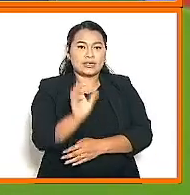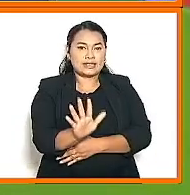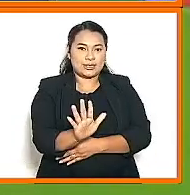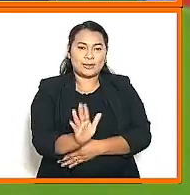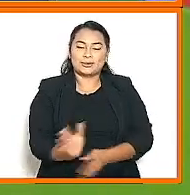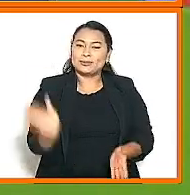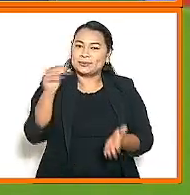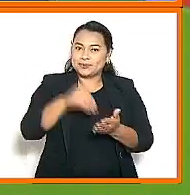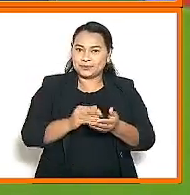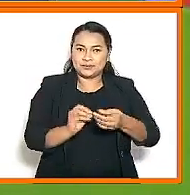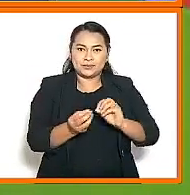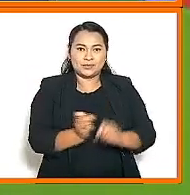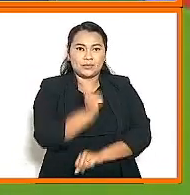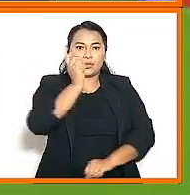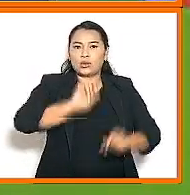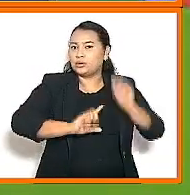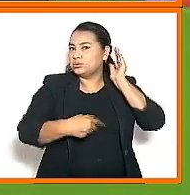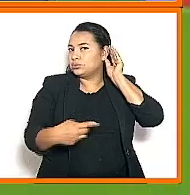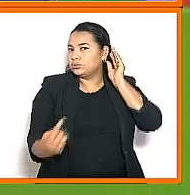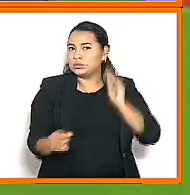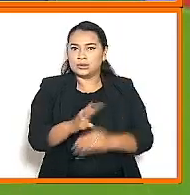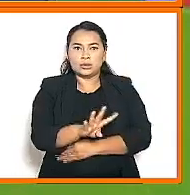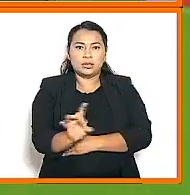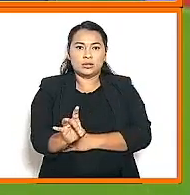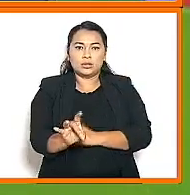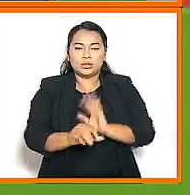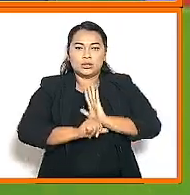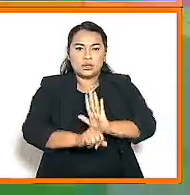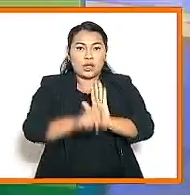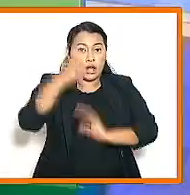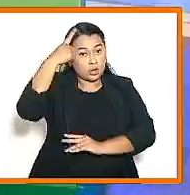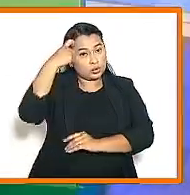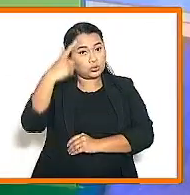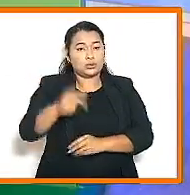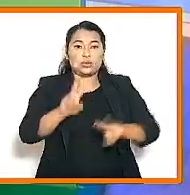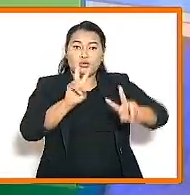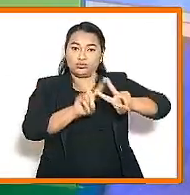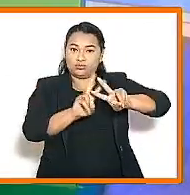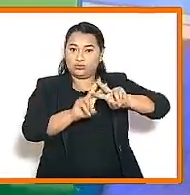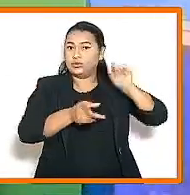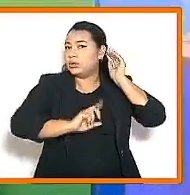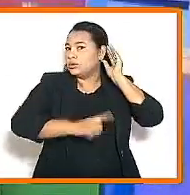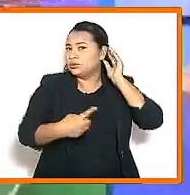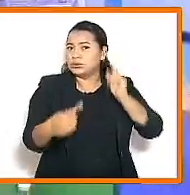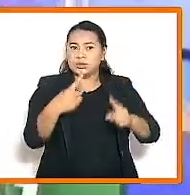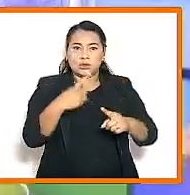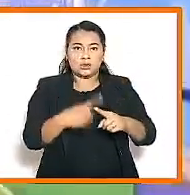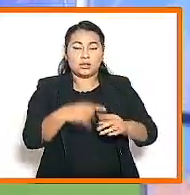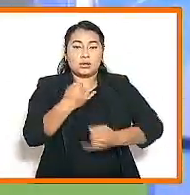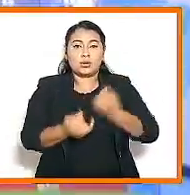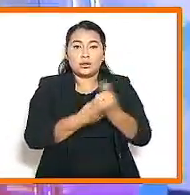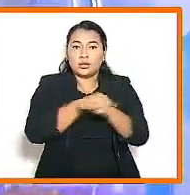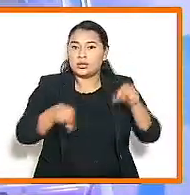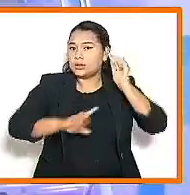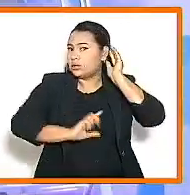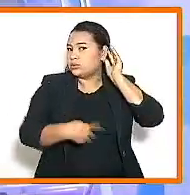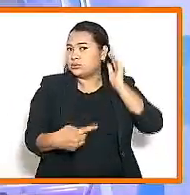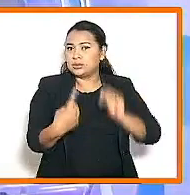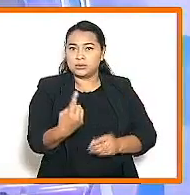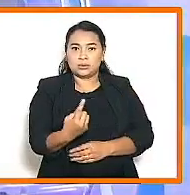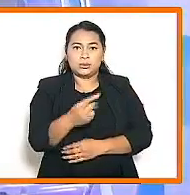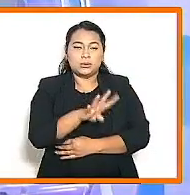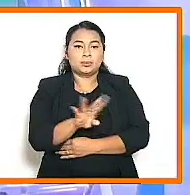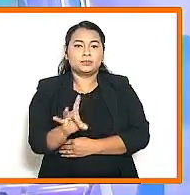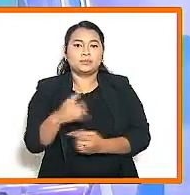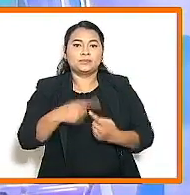5. Número favorecido en Diaria 48 con su símbolo de sueños estrella. Para Multi X, jugada gratis. Para más 1, 48